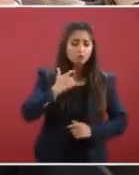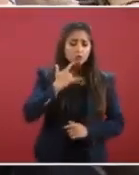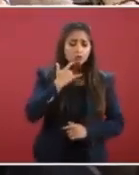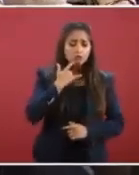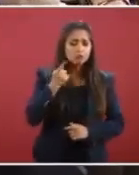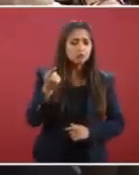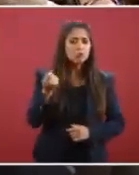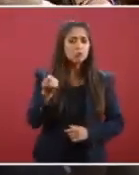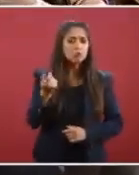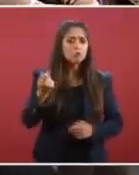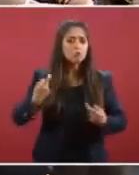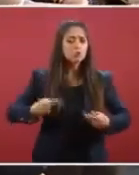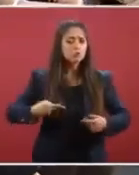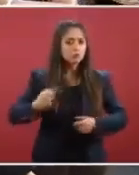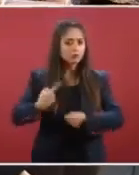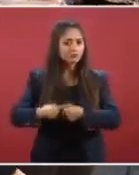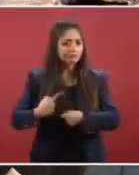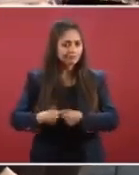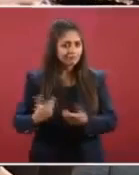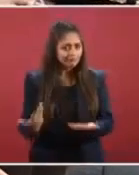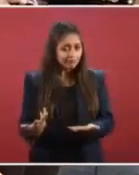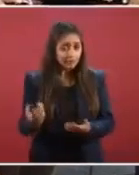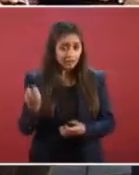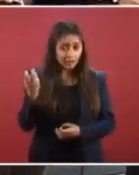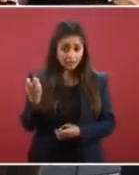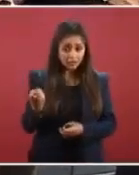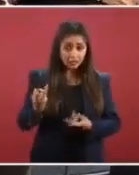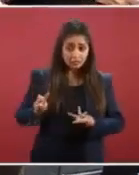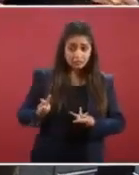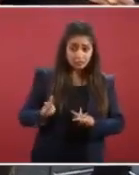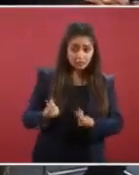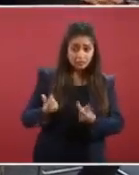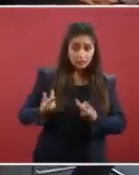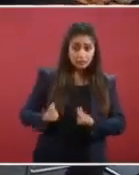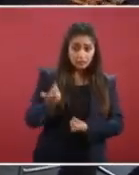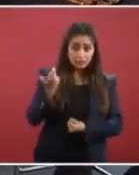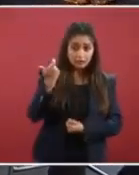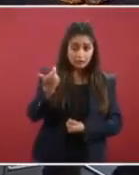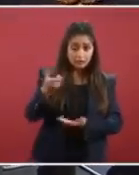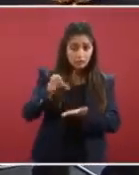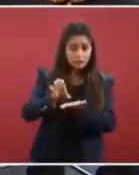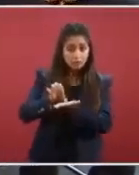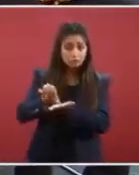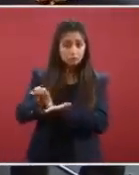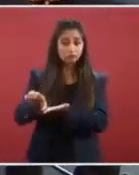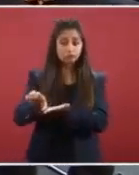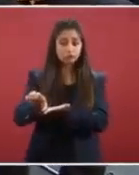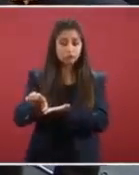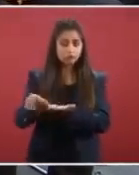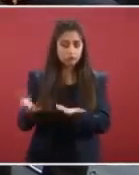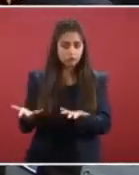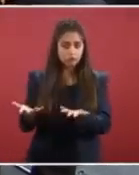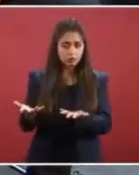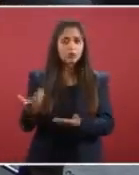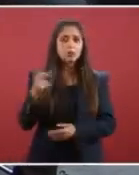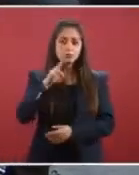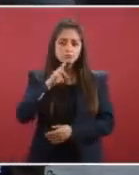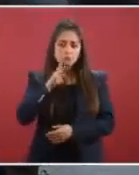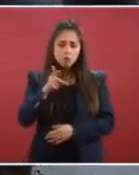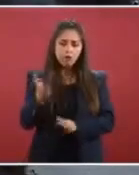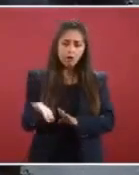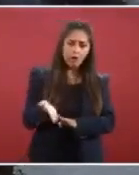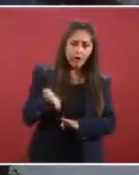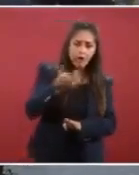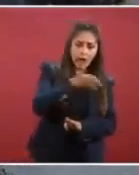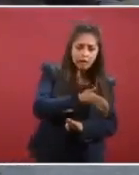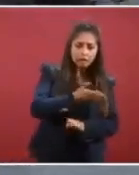y se ahorraría inclusive presupuesto. Es mejor prevenir que curar.